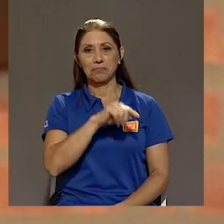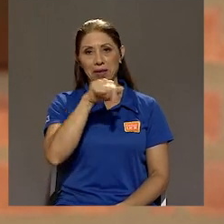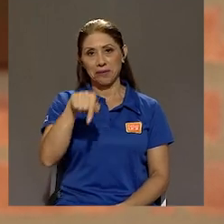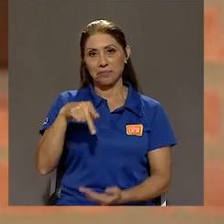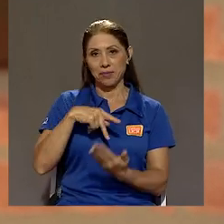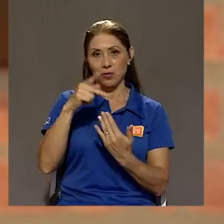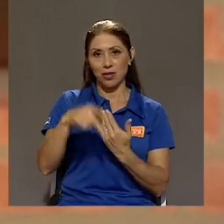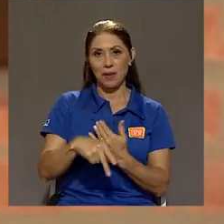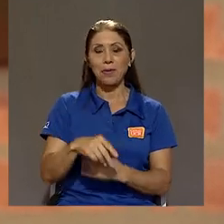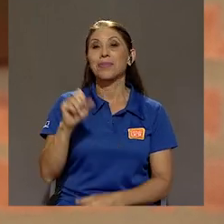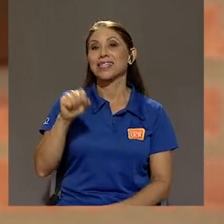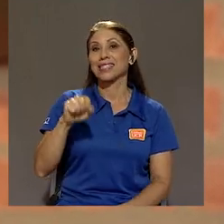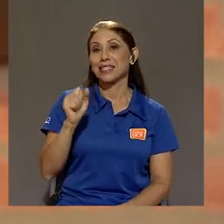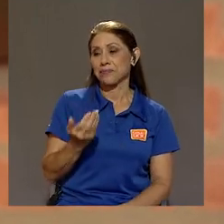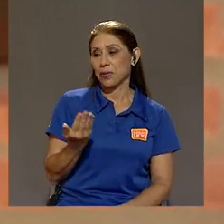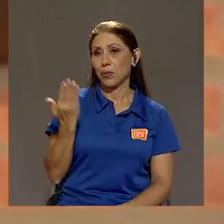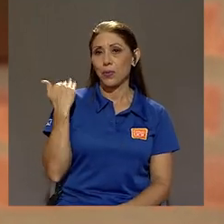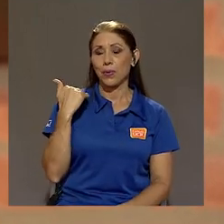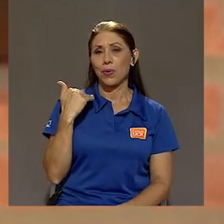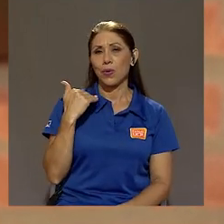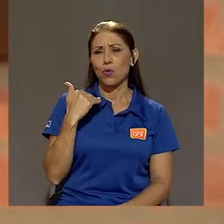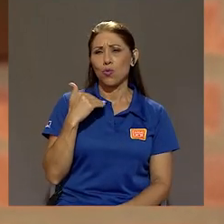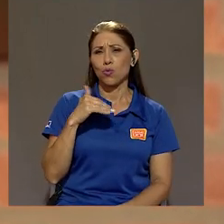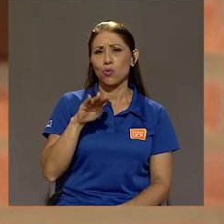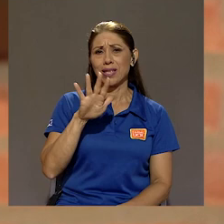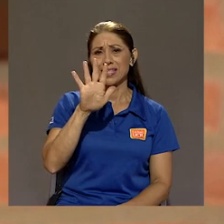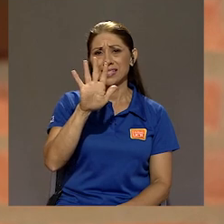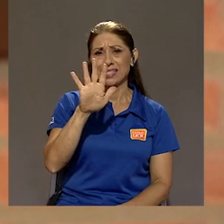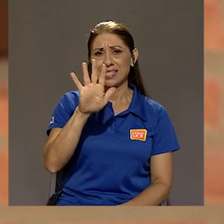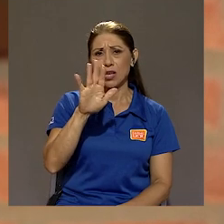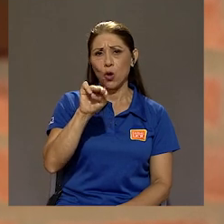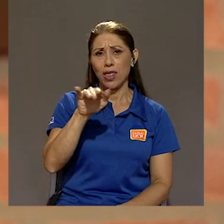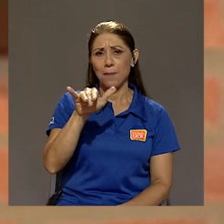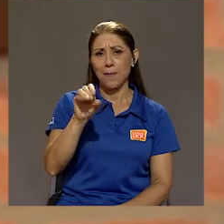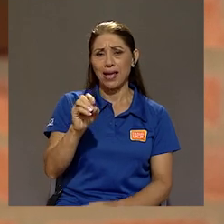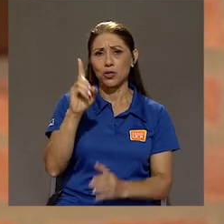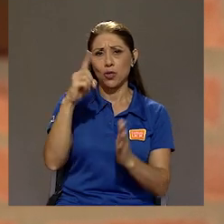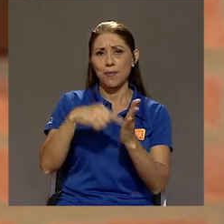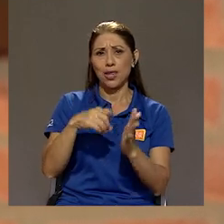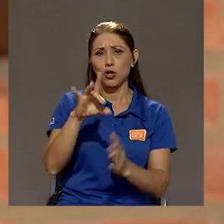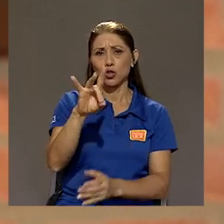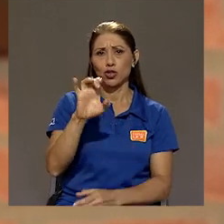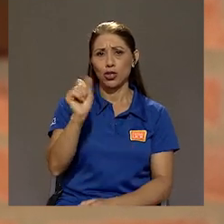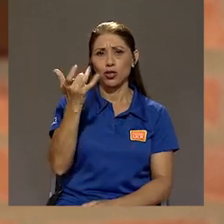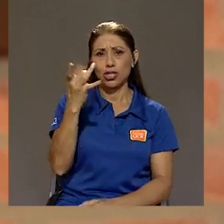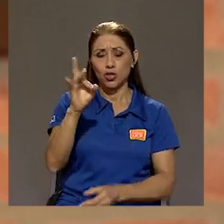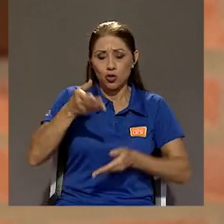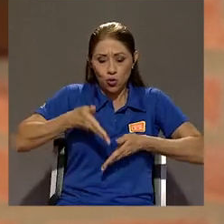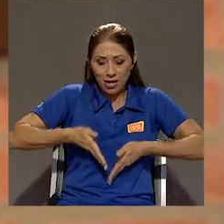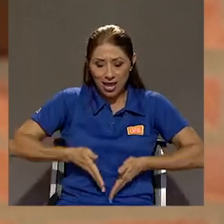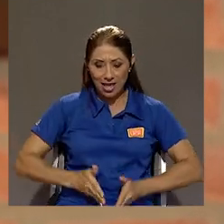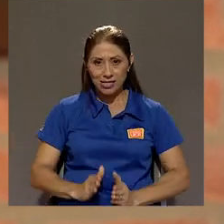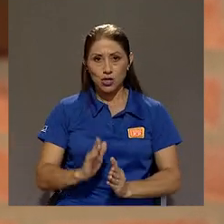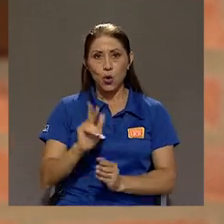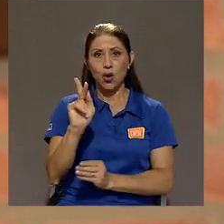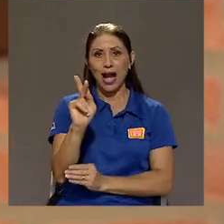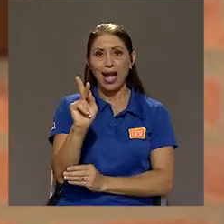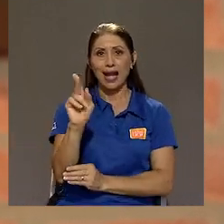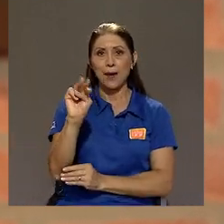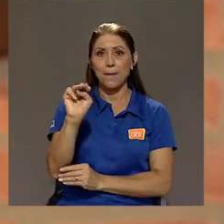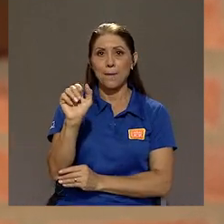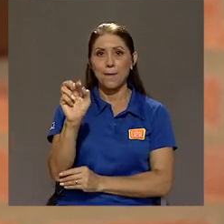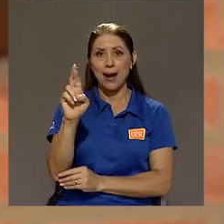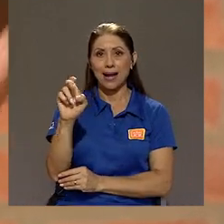al programa. Sí, el 5 de mayo de 1818 nació Marx y se